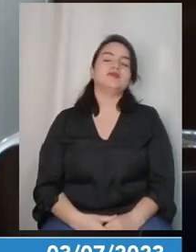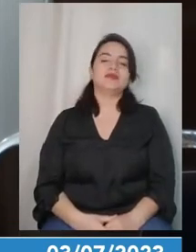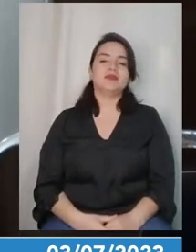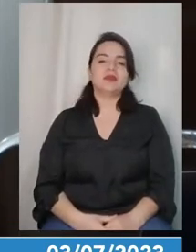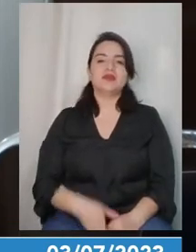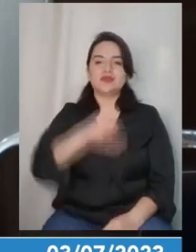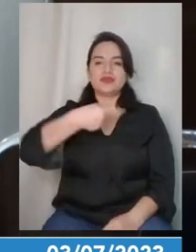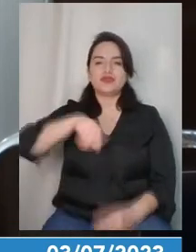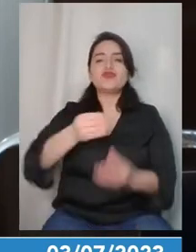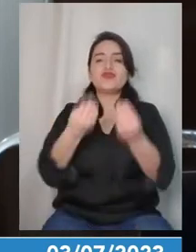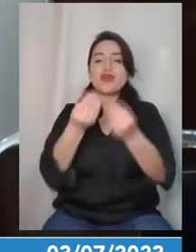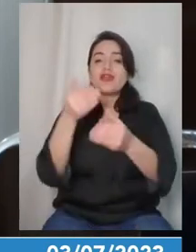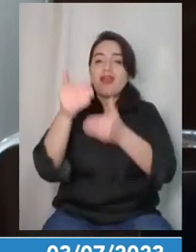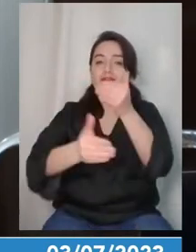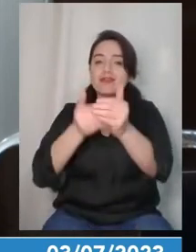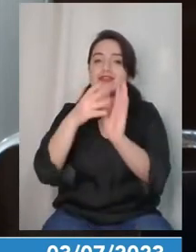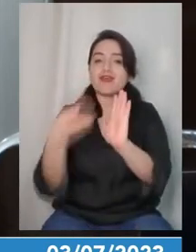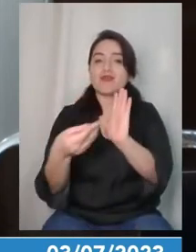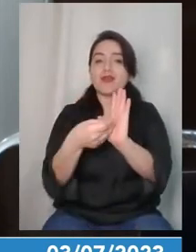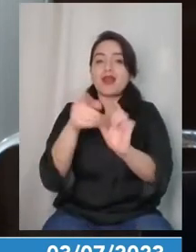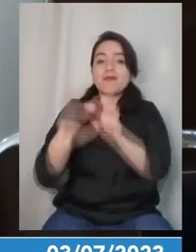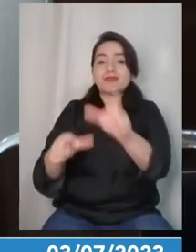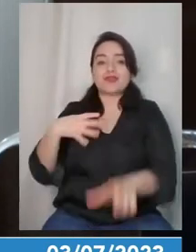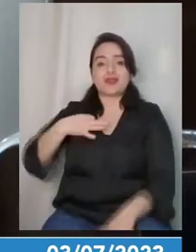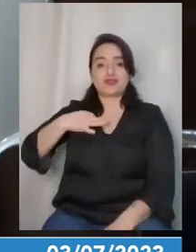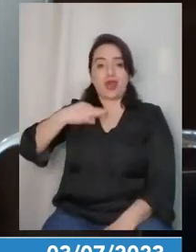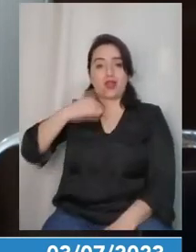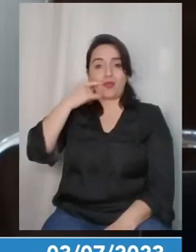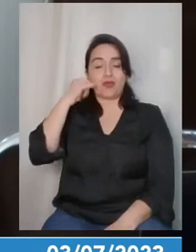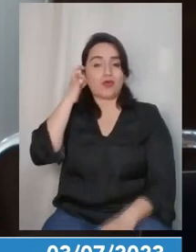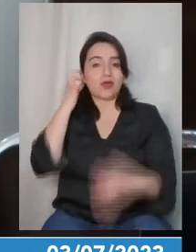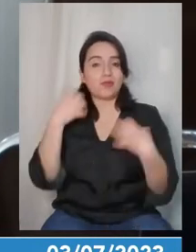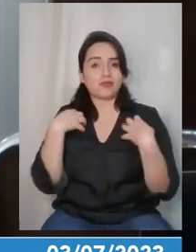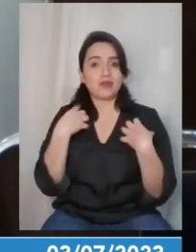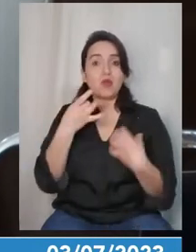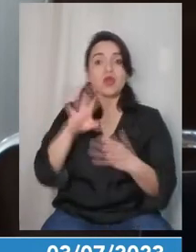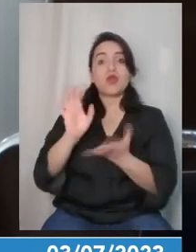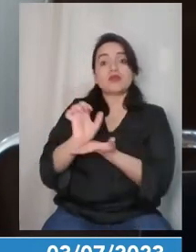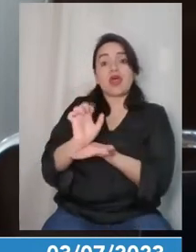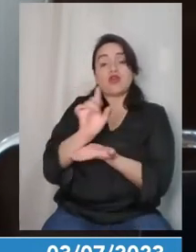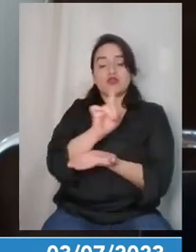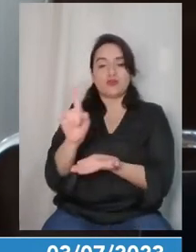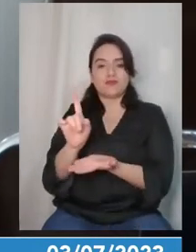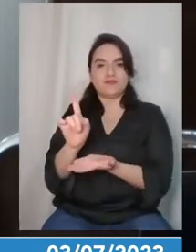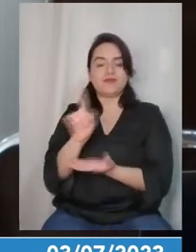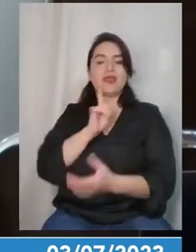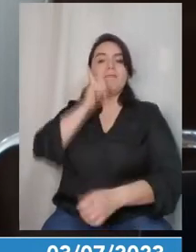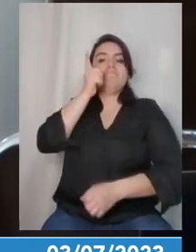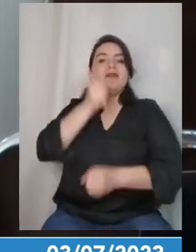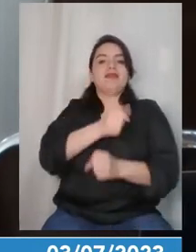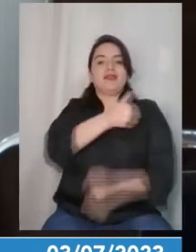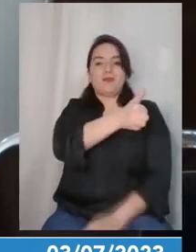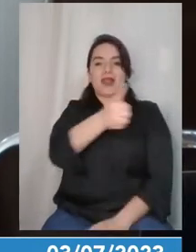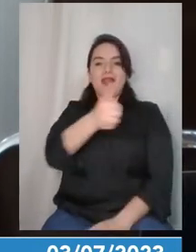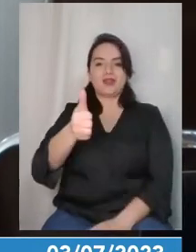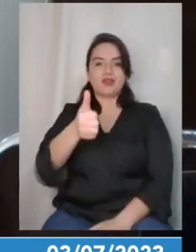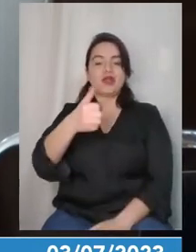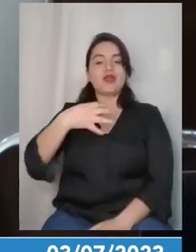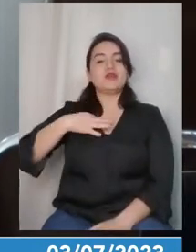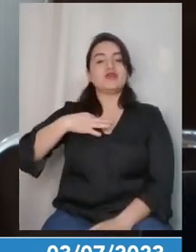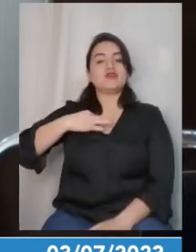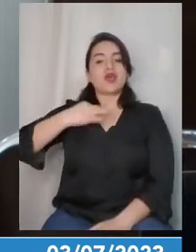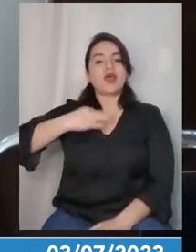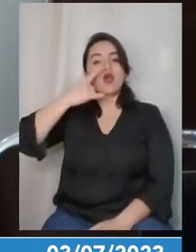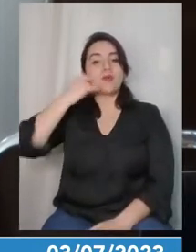los ciudadanos, no solamente al Estado, dado que este mandato debe ser dirigido para todos, ciudadanos y ciudadanas, y la Constitución,